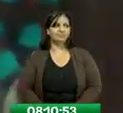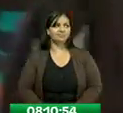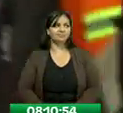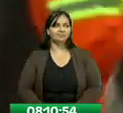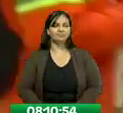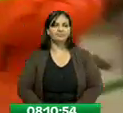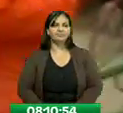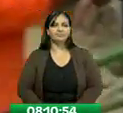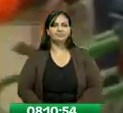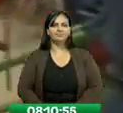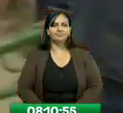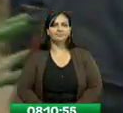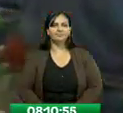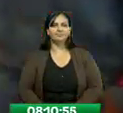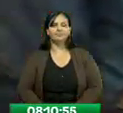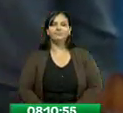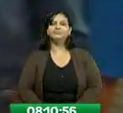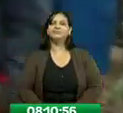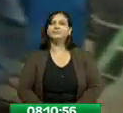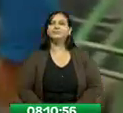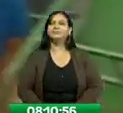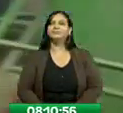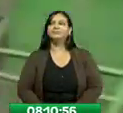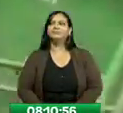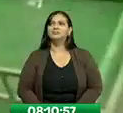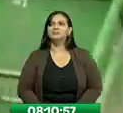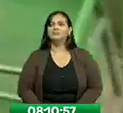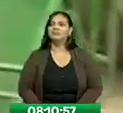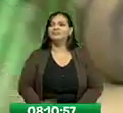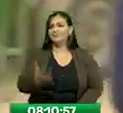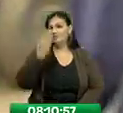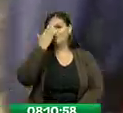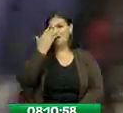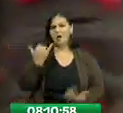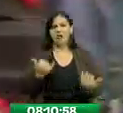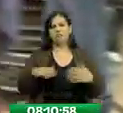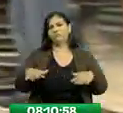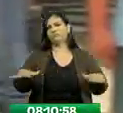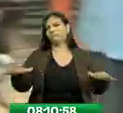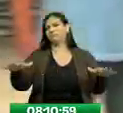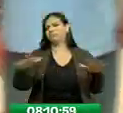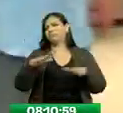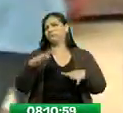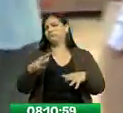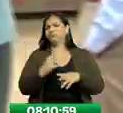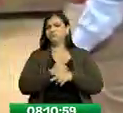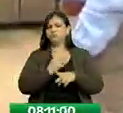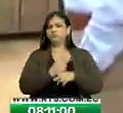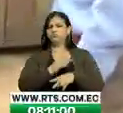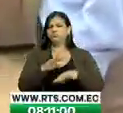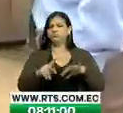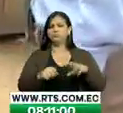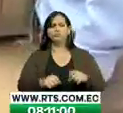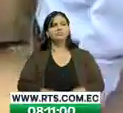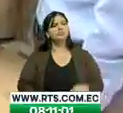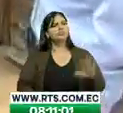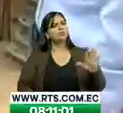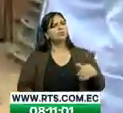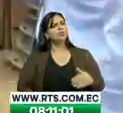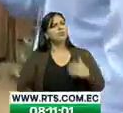lleva usted sabe cómo está la extraño también es que este tipo de vehículos no